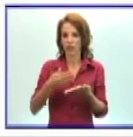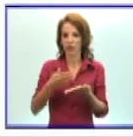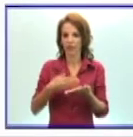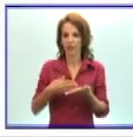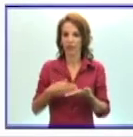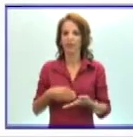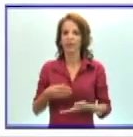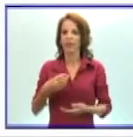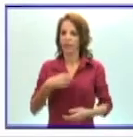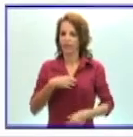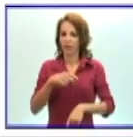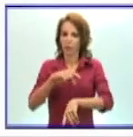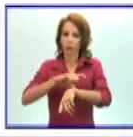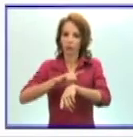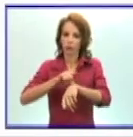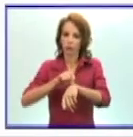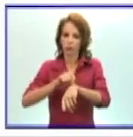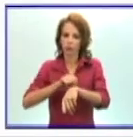tiempo.